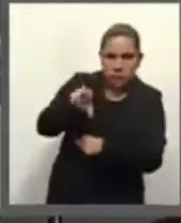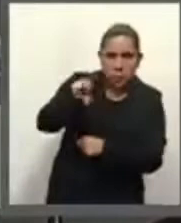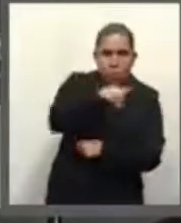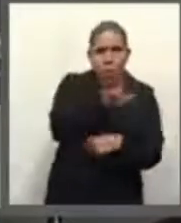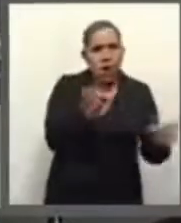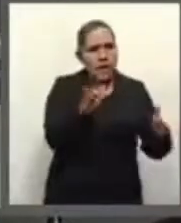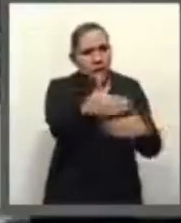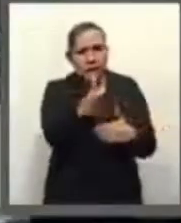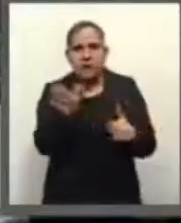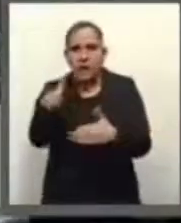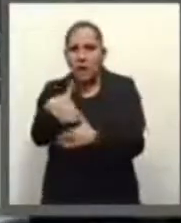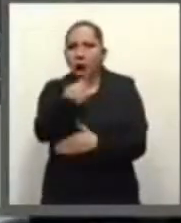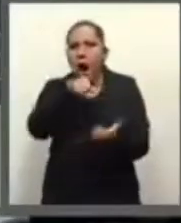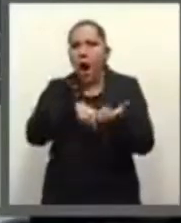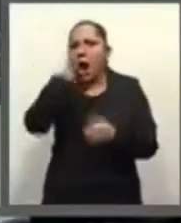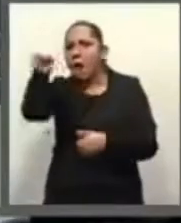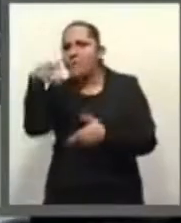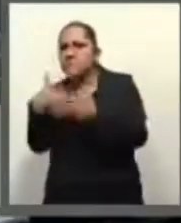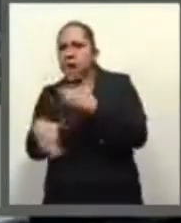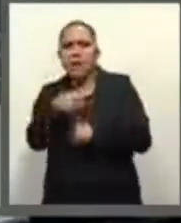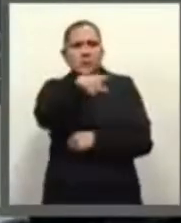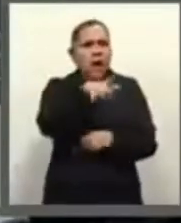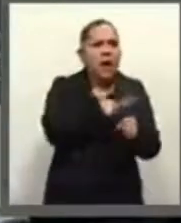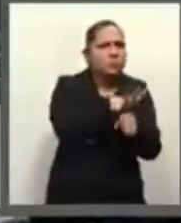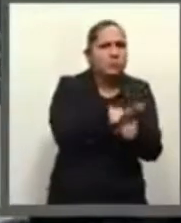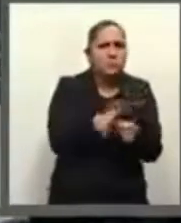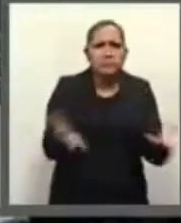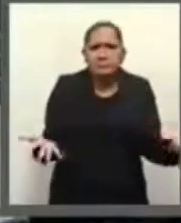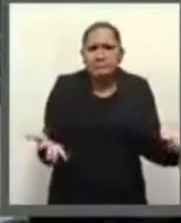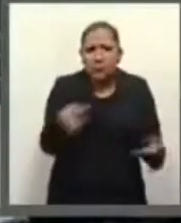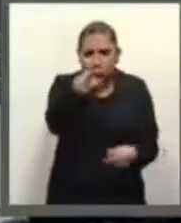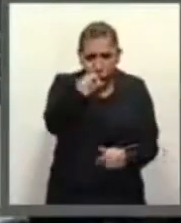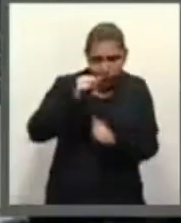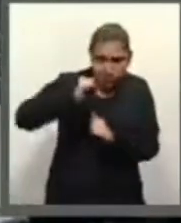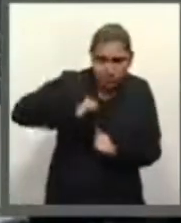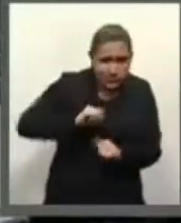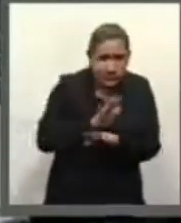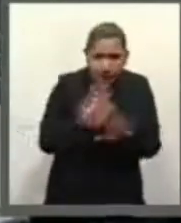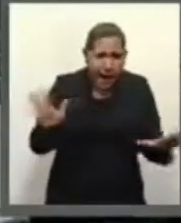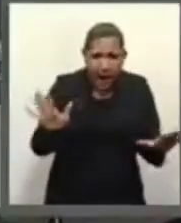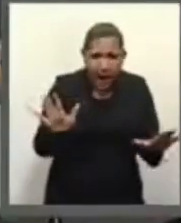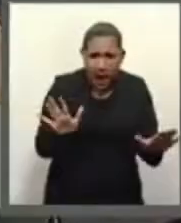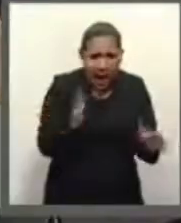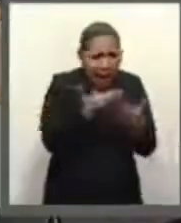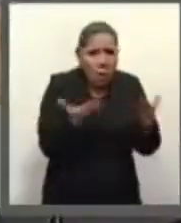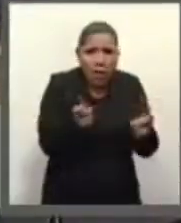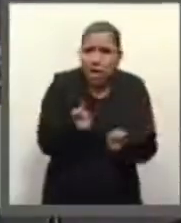tienen la batuta, ya no se dio el pueblo de México el poder y ellos van a decidir. ¡Bravo!